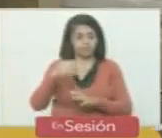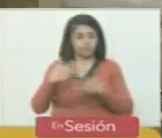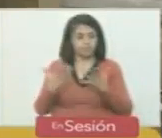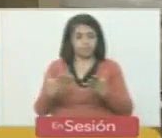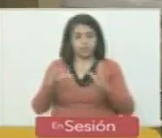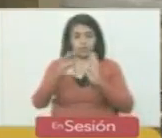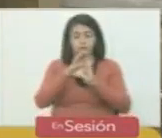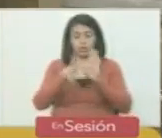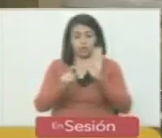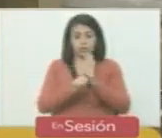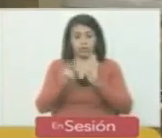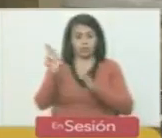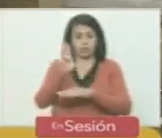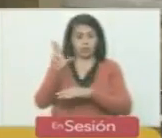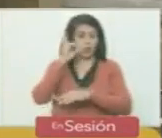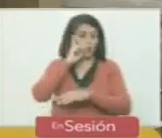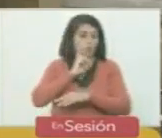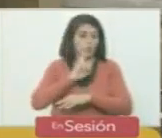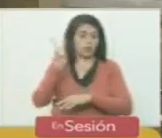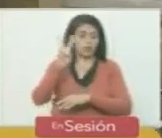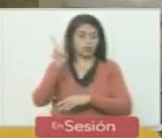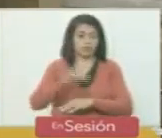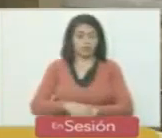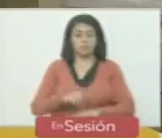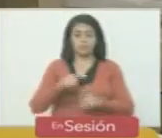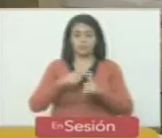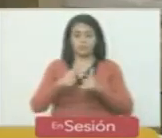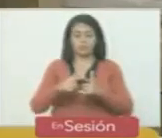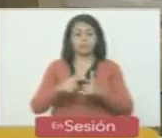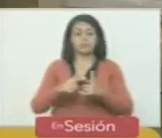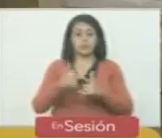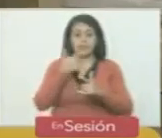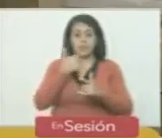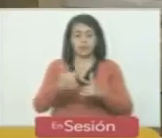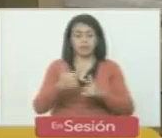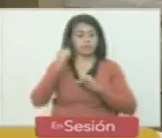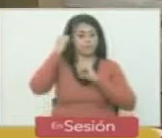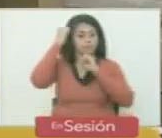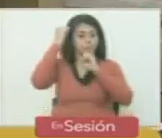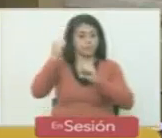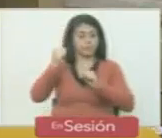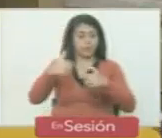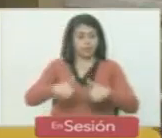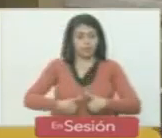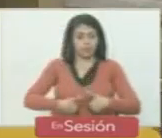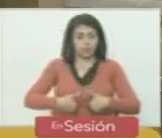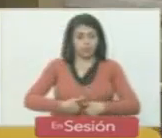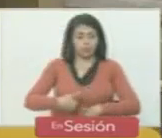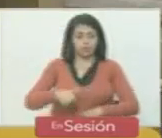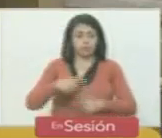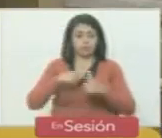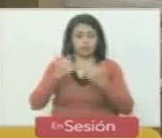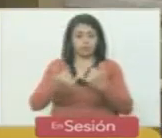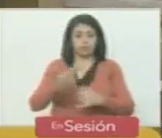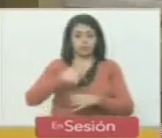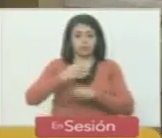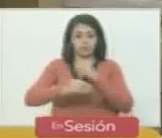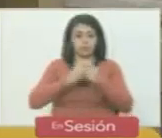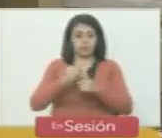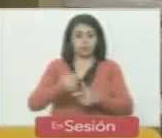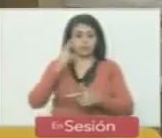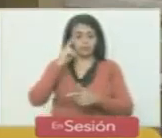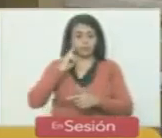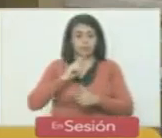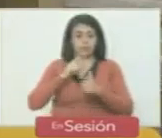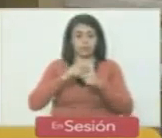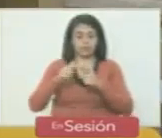la Constitución de la República Bolivariana de Venezuela consagra el heroísmo y sacrificio de nuestros antepasados aborígenes con